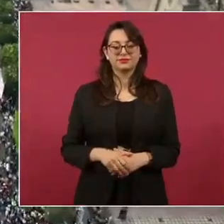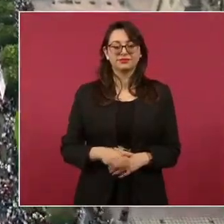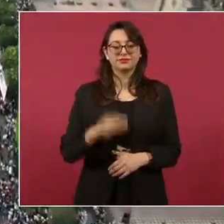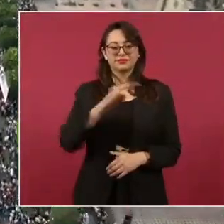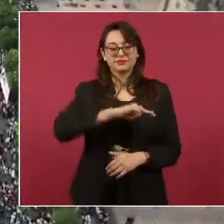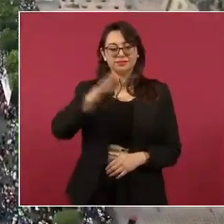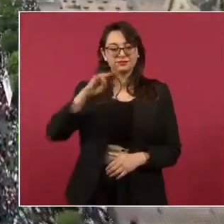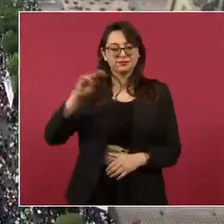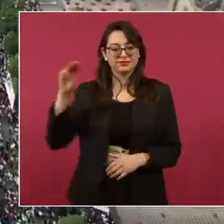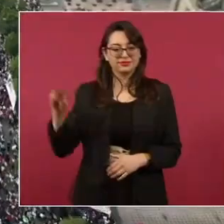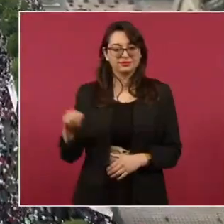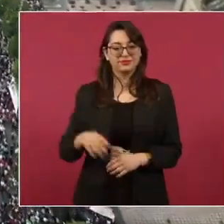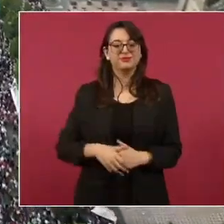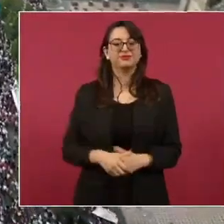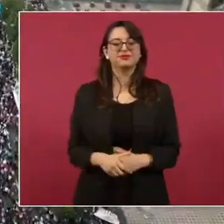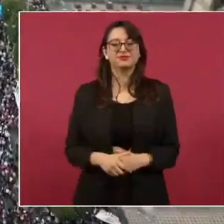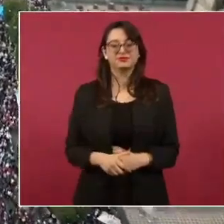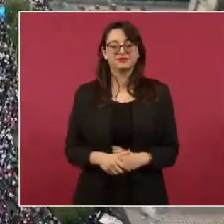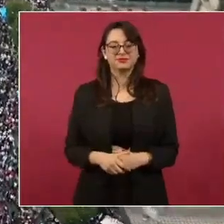Michoacán,